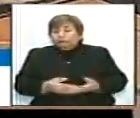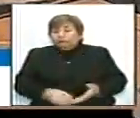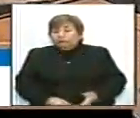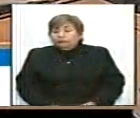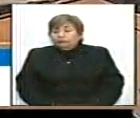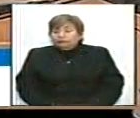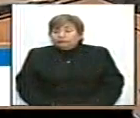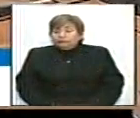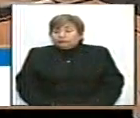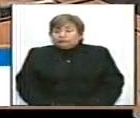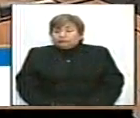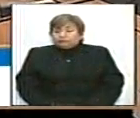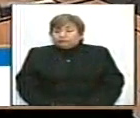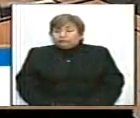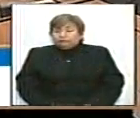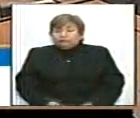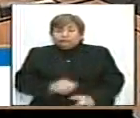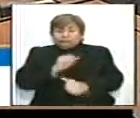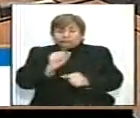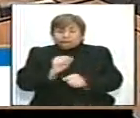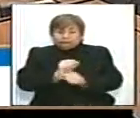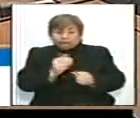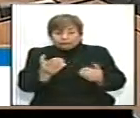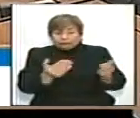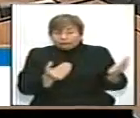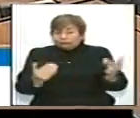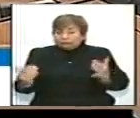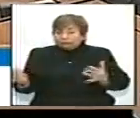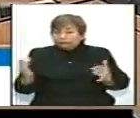Entonces hemos citado a los funcionarios, en donde